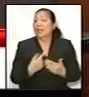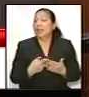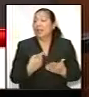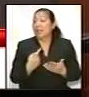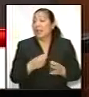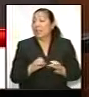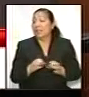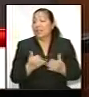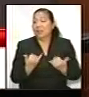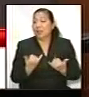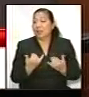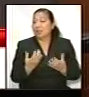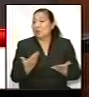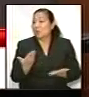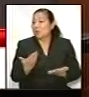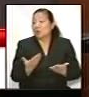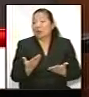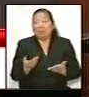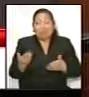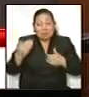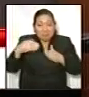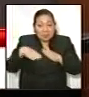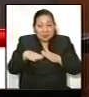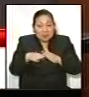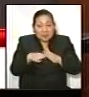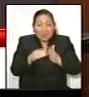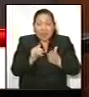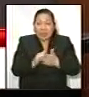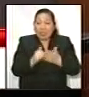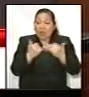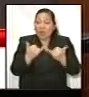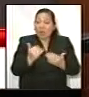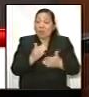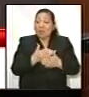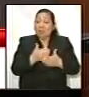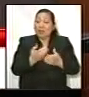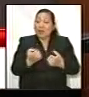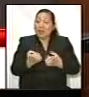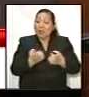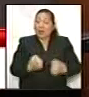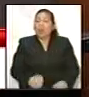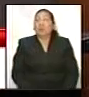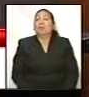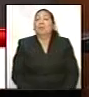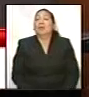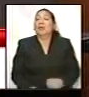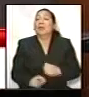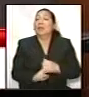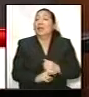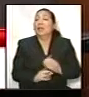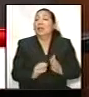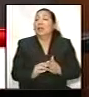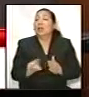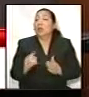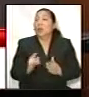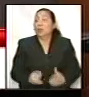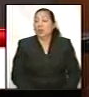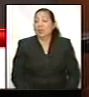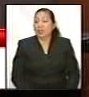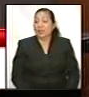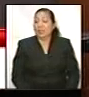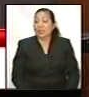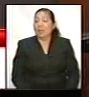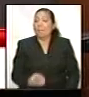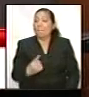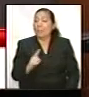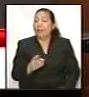pretende con esto? Simplemente insertarnos en lo que hoy día es parte de la economía de los países, utilizar las zonas francas